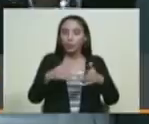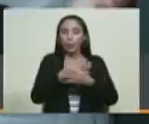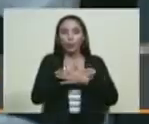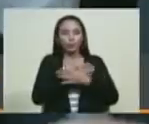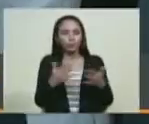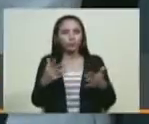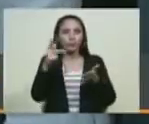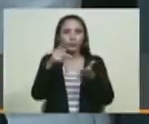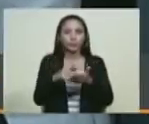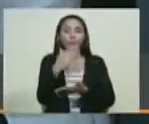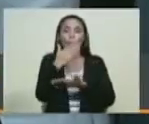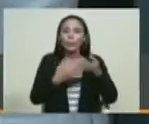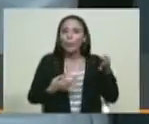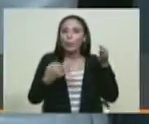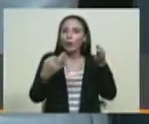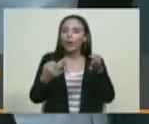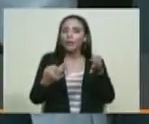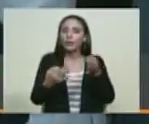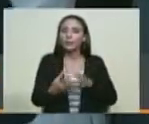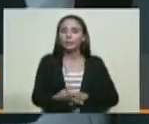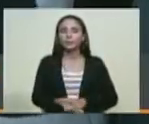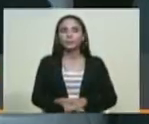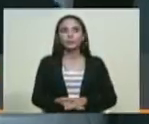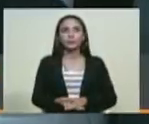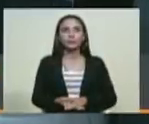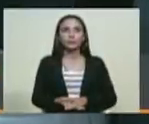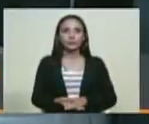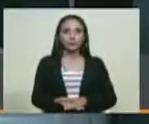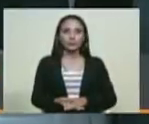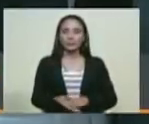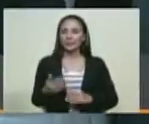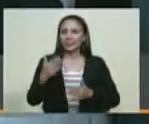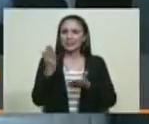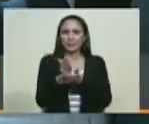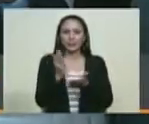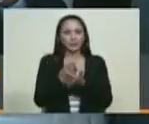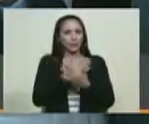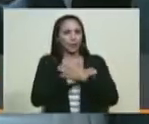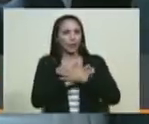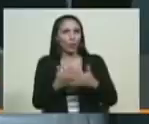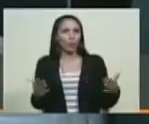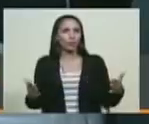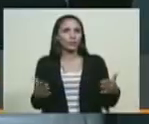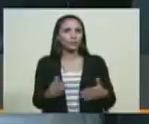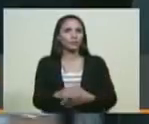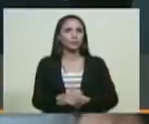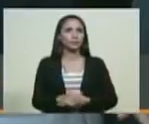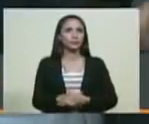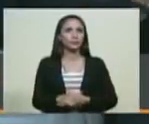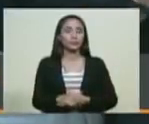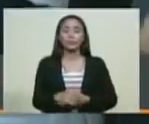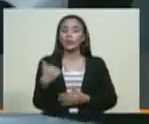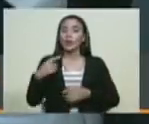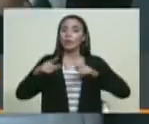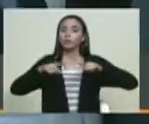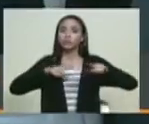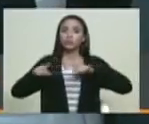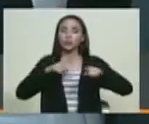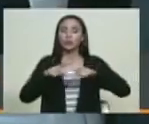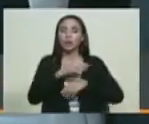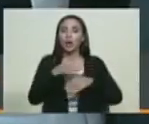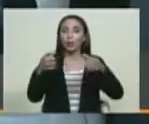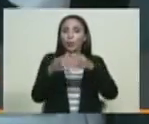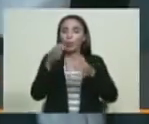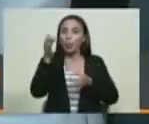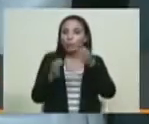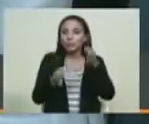participación, sus propuestas, doctor Michael Moreno, siempre a las órdenes y subordinado al poder del Poder Judicial